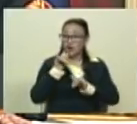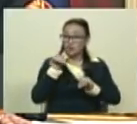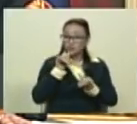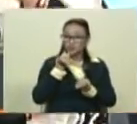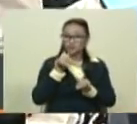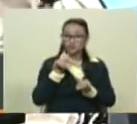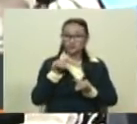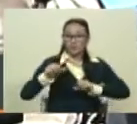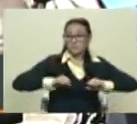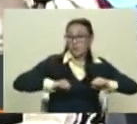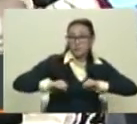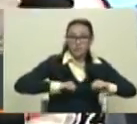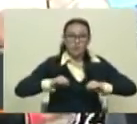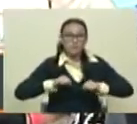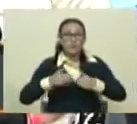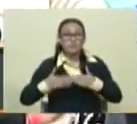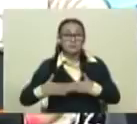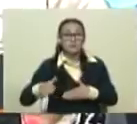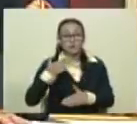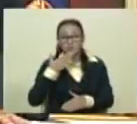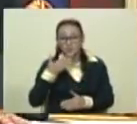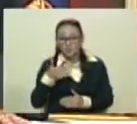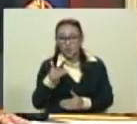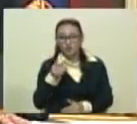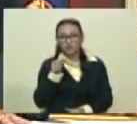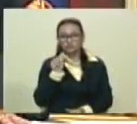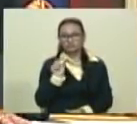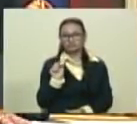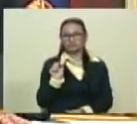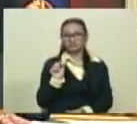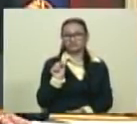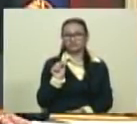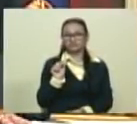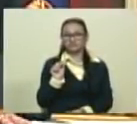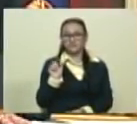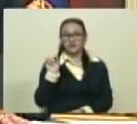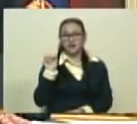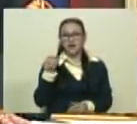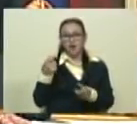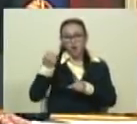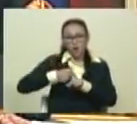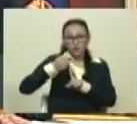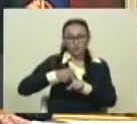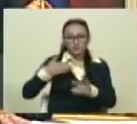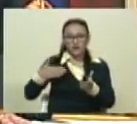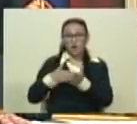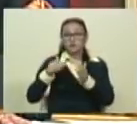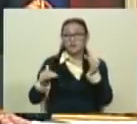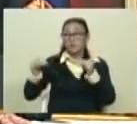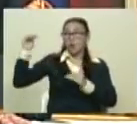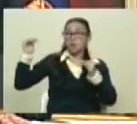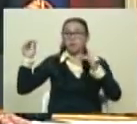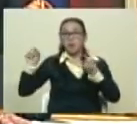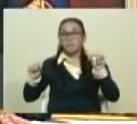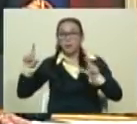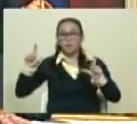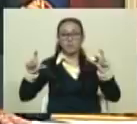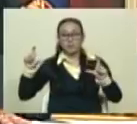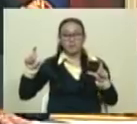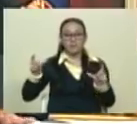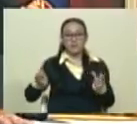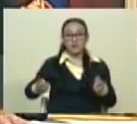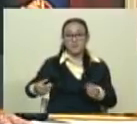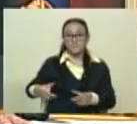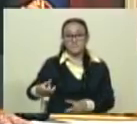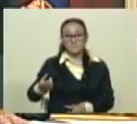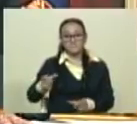y acciones que arrancaremos muy, pero muy pronto en el campo nacional en la lucha contra la inflación inducida y otras